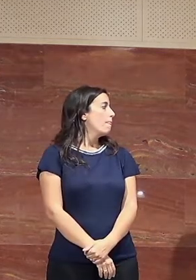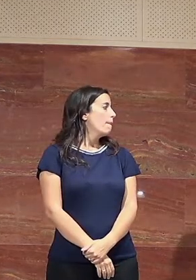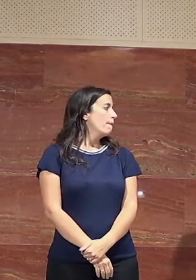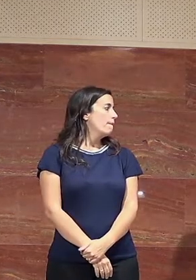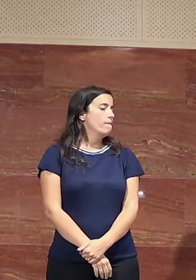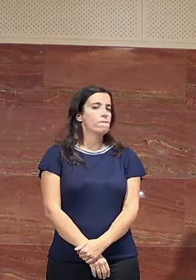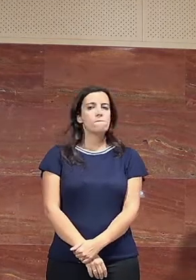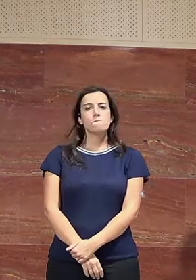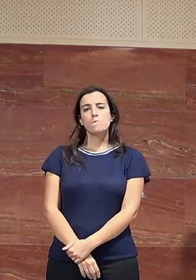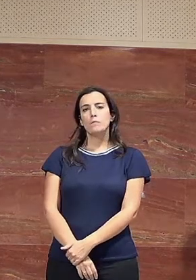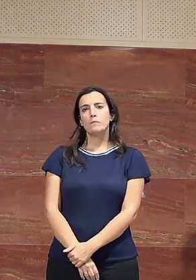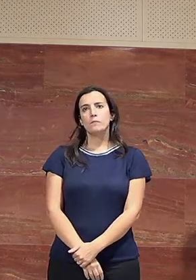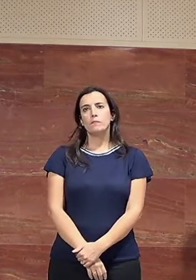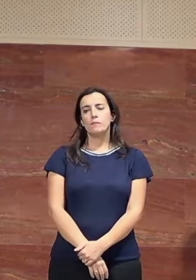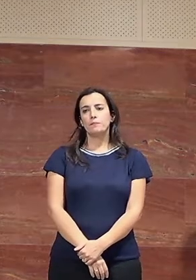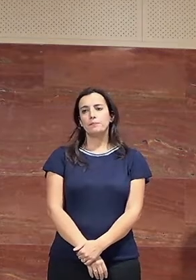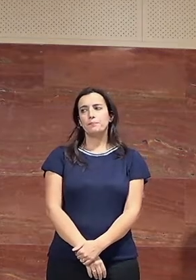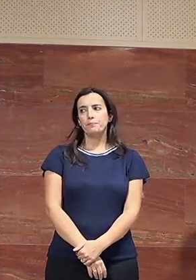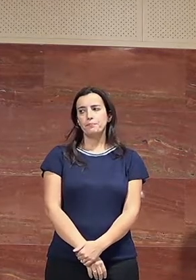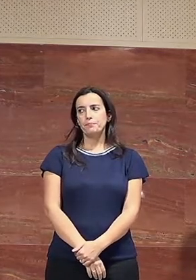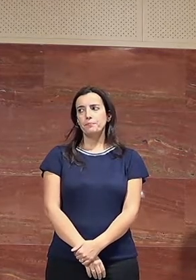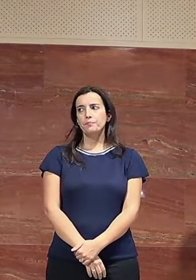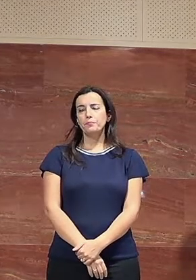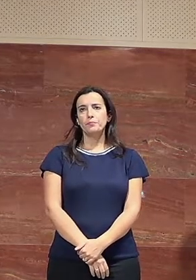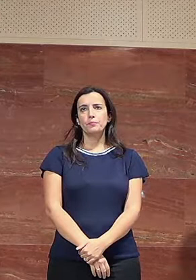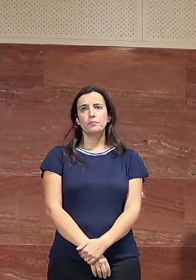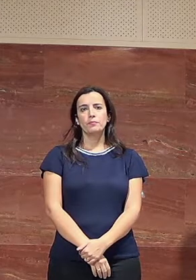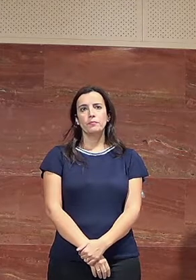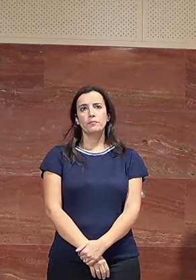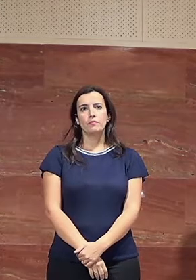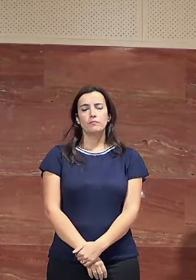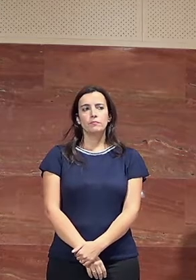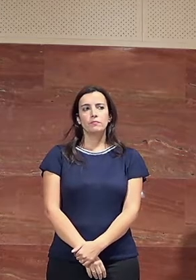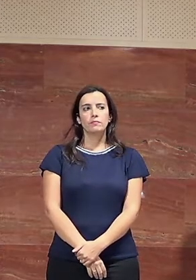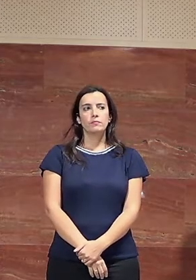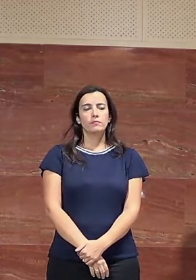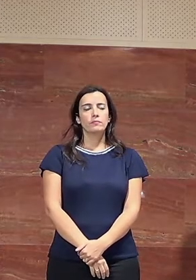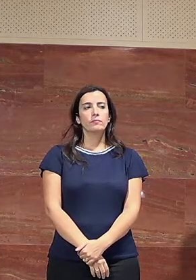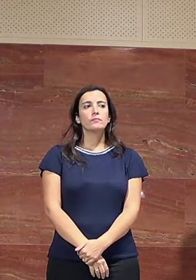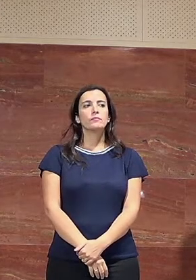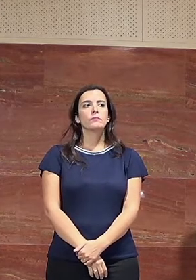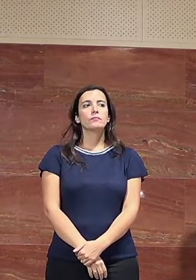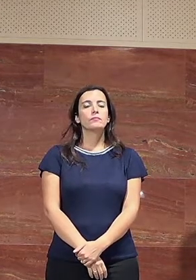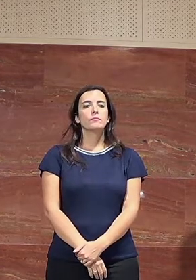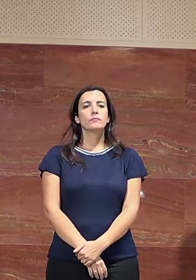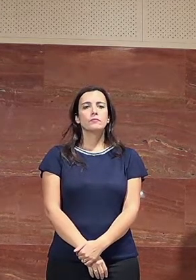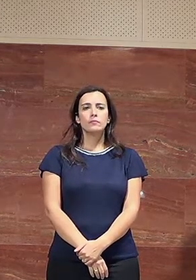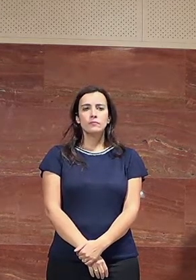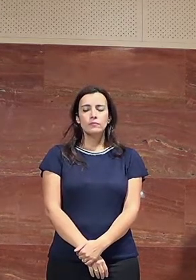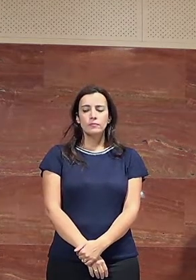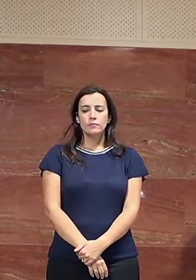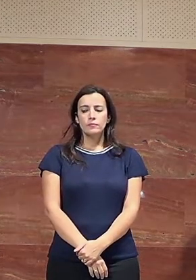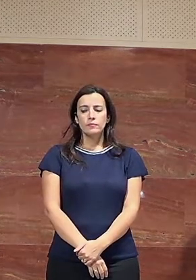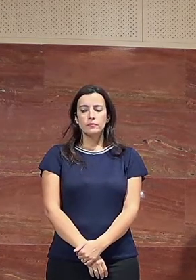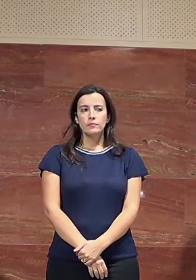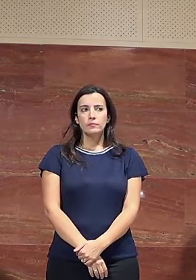De hecho, he hablado de ti, puedes hablar por alusiones. Bueno, vamos a continuar.